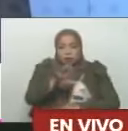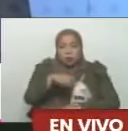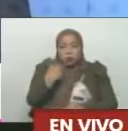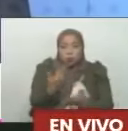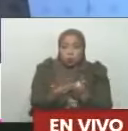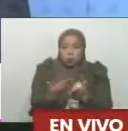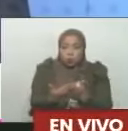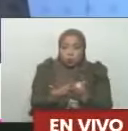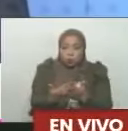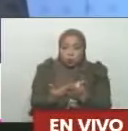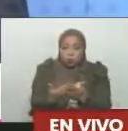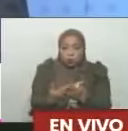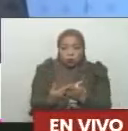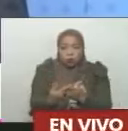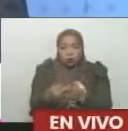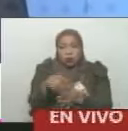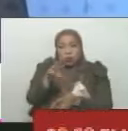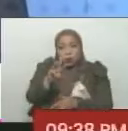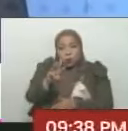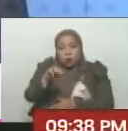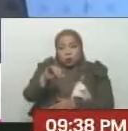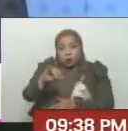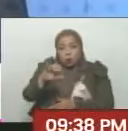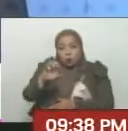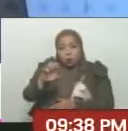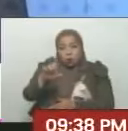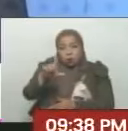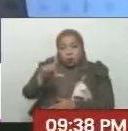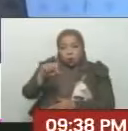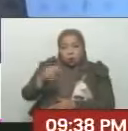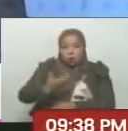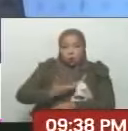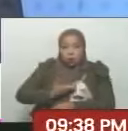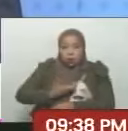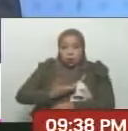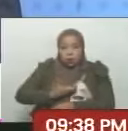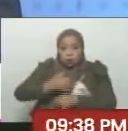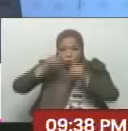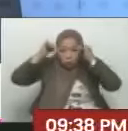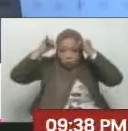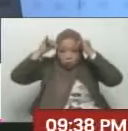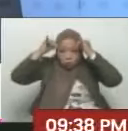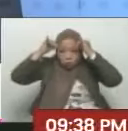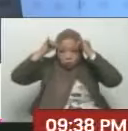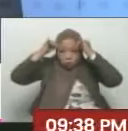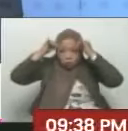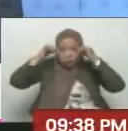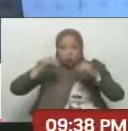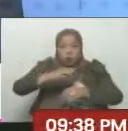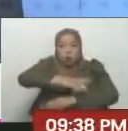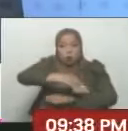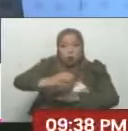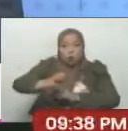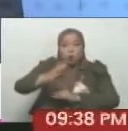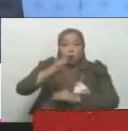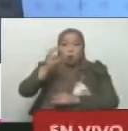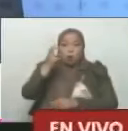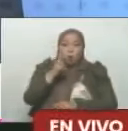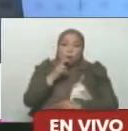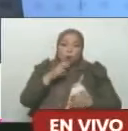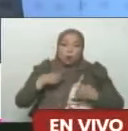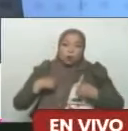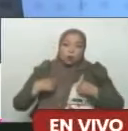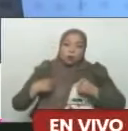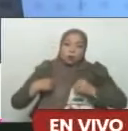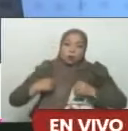entregar Wilmer Alexander Leal Medina, alcalde diablo del municipio Costa de Oro,